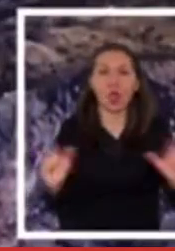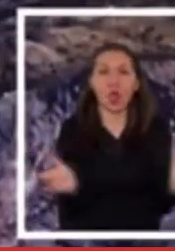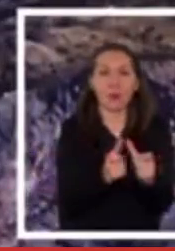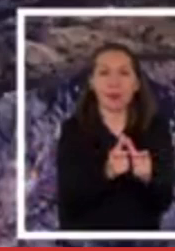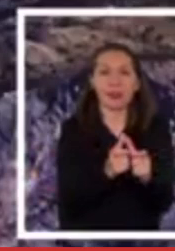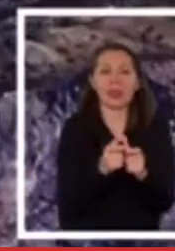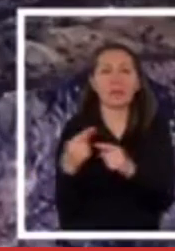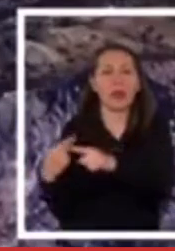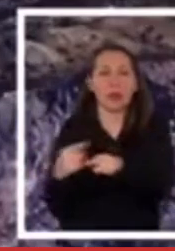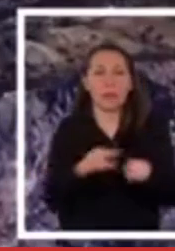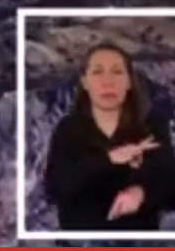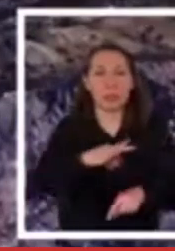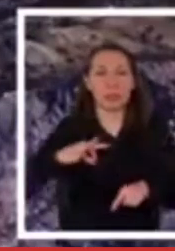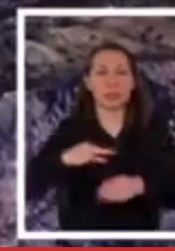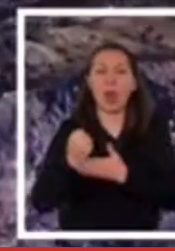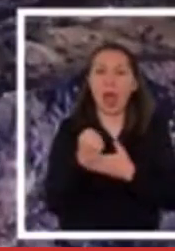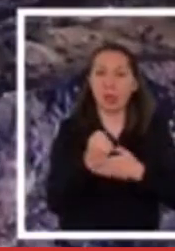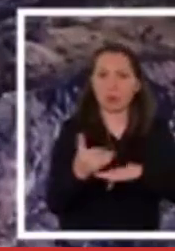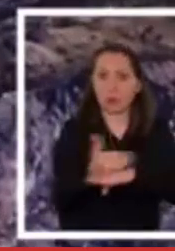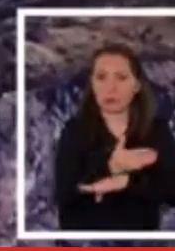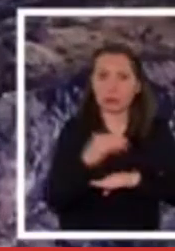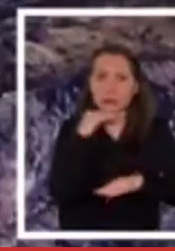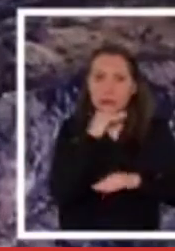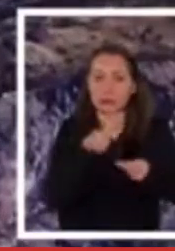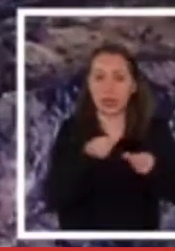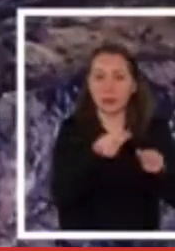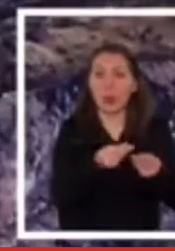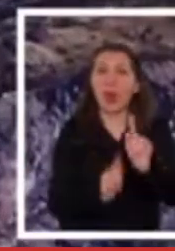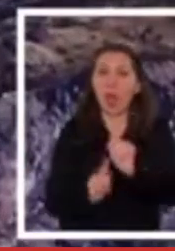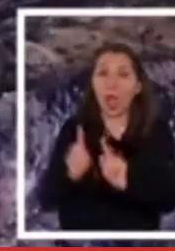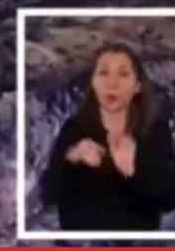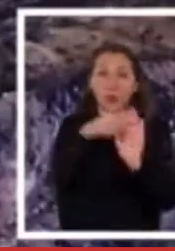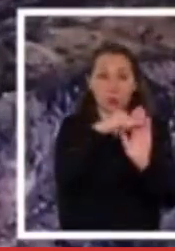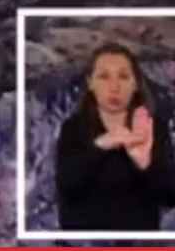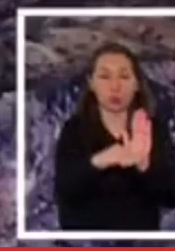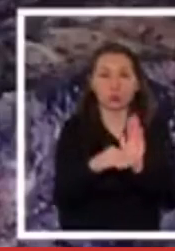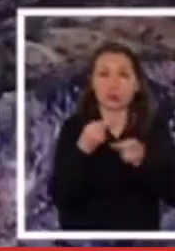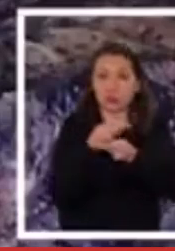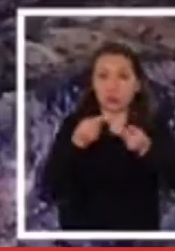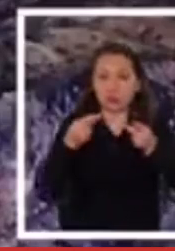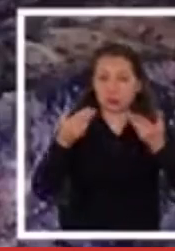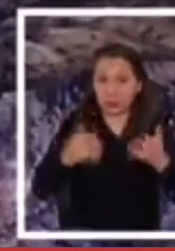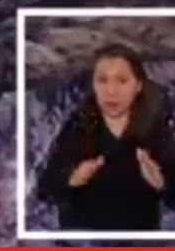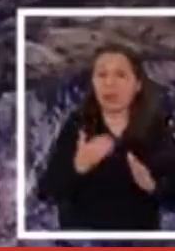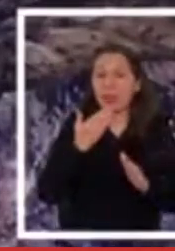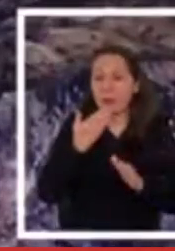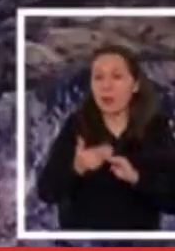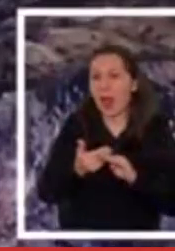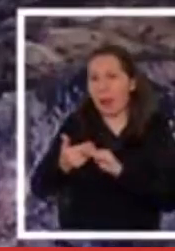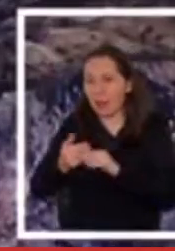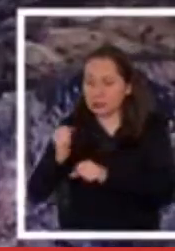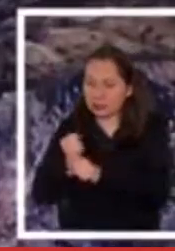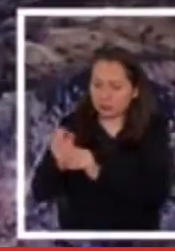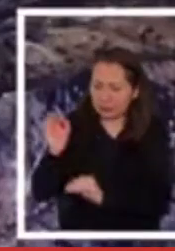comité interministerial de ayudas tempranas y que si bien hay algunas de las medidas que se están anunciando públicamente También estamos trabajando